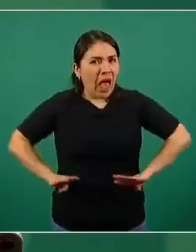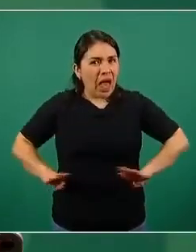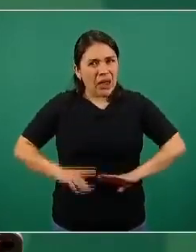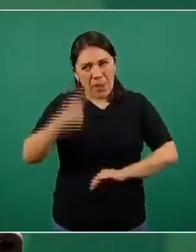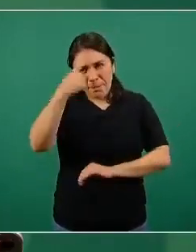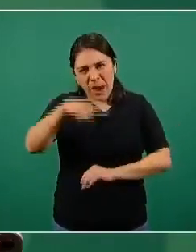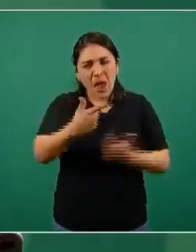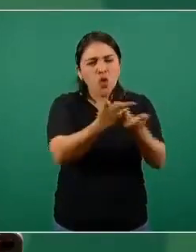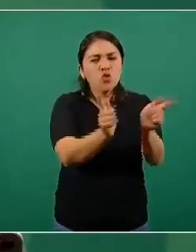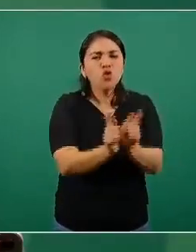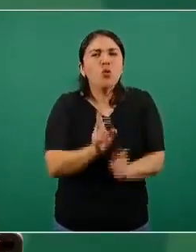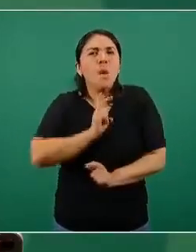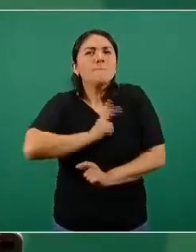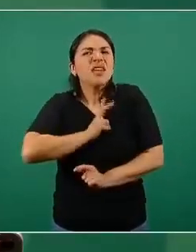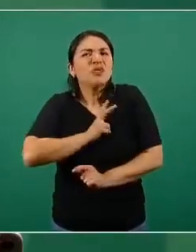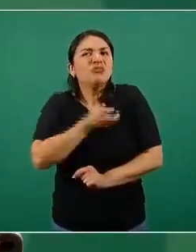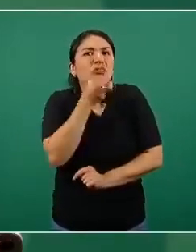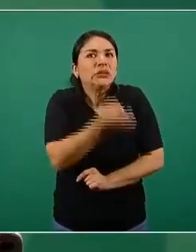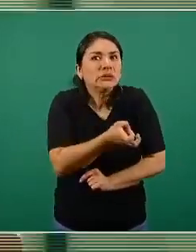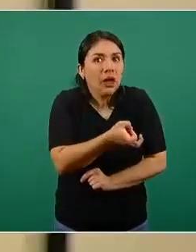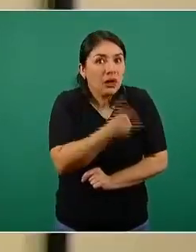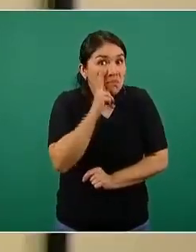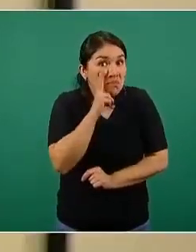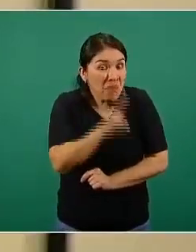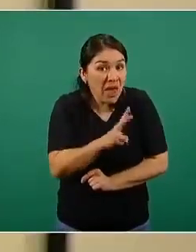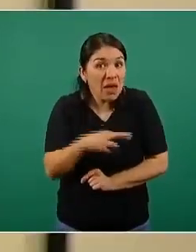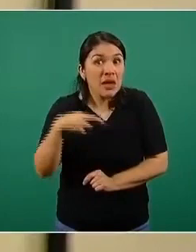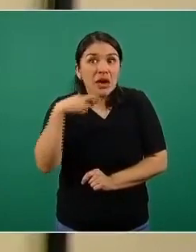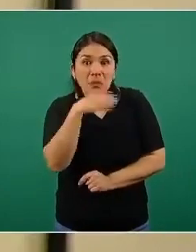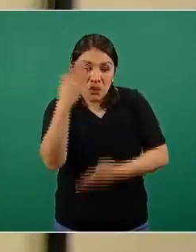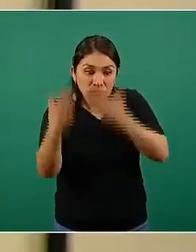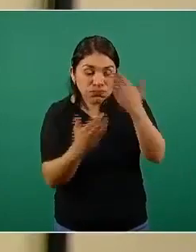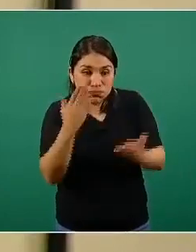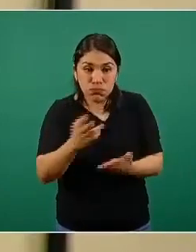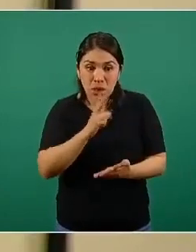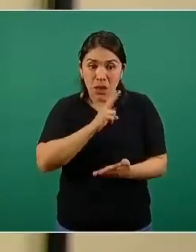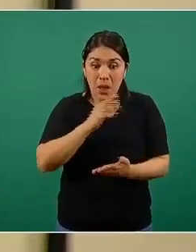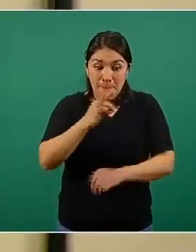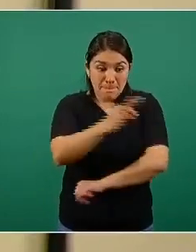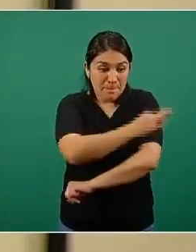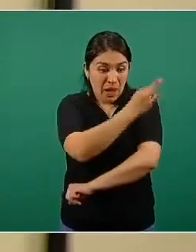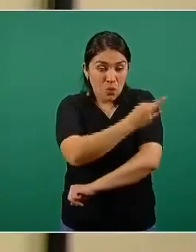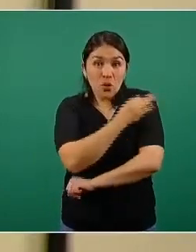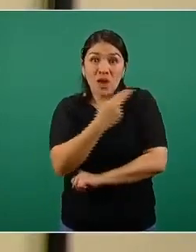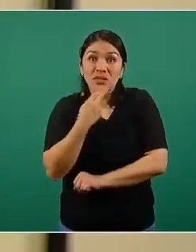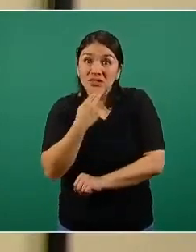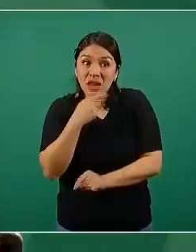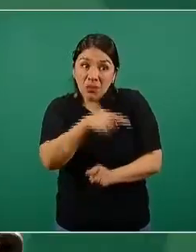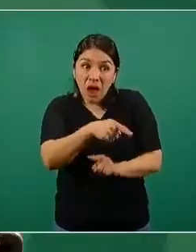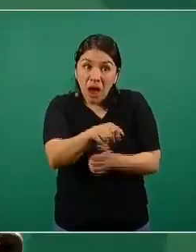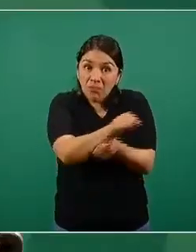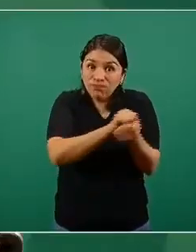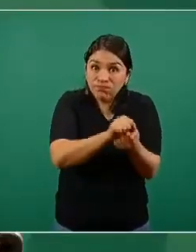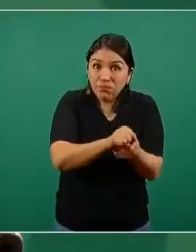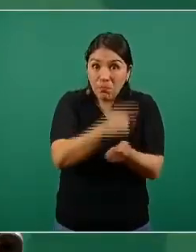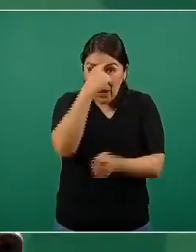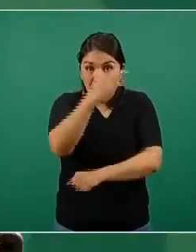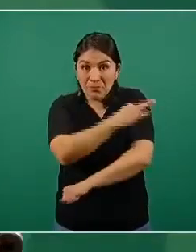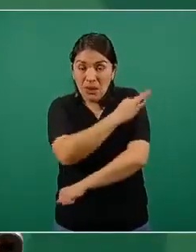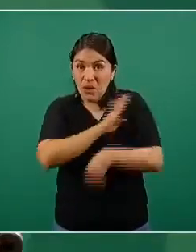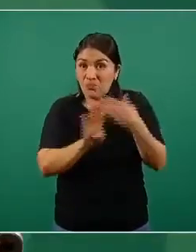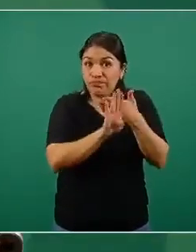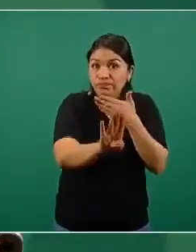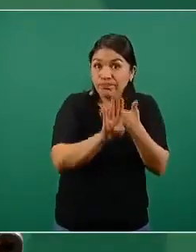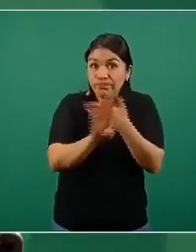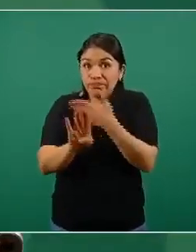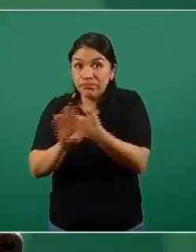de cepas, es estudiar rápidamente si la eficacia de la vacuna también es eficaz para esta cepa, ¿no? Y mucho más